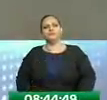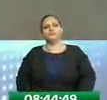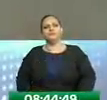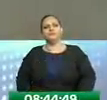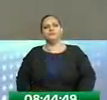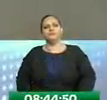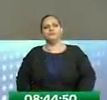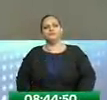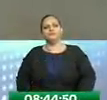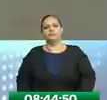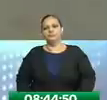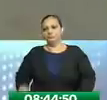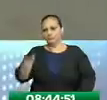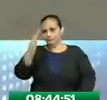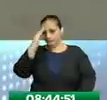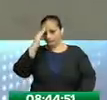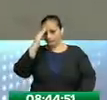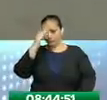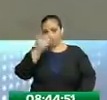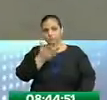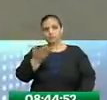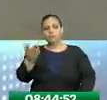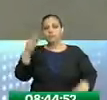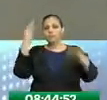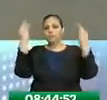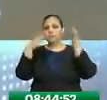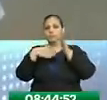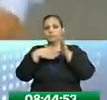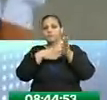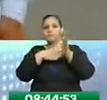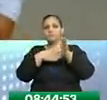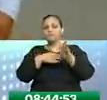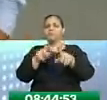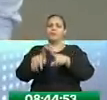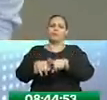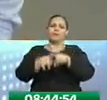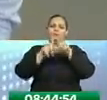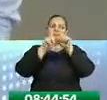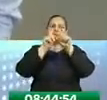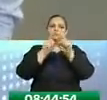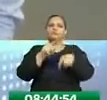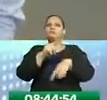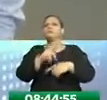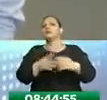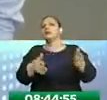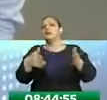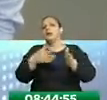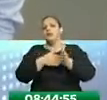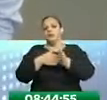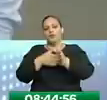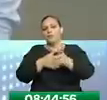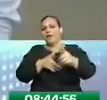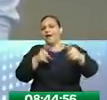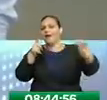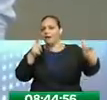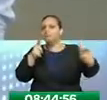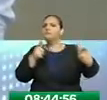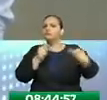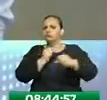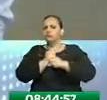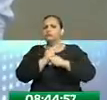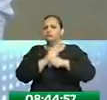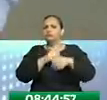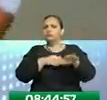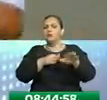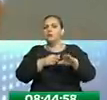no, aún no hay un pronunciamiento oficial, estaríamos esperando, ¿no? Porque la gente mucho pregunta precisamente de aquello,